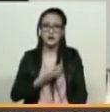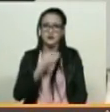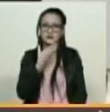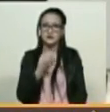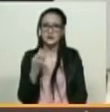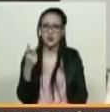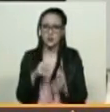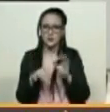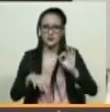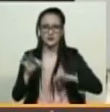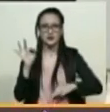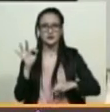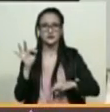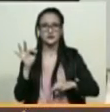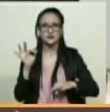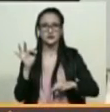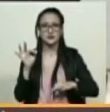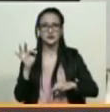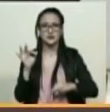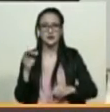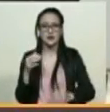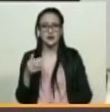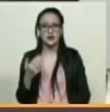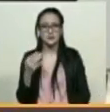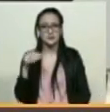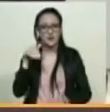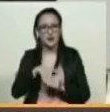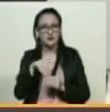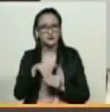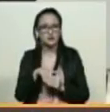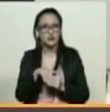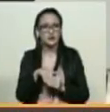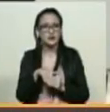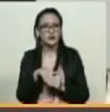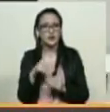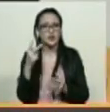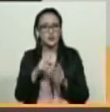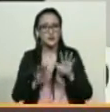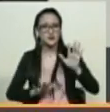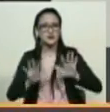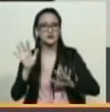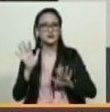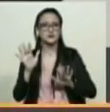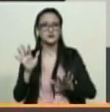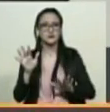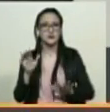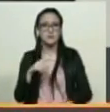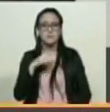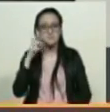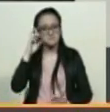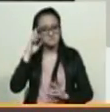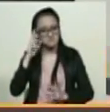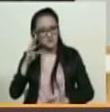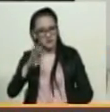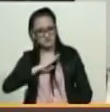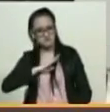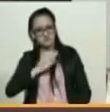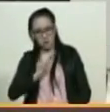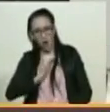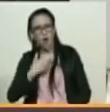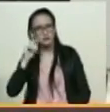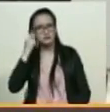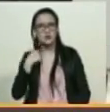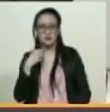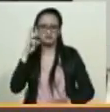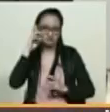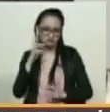del 2013, elecciones parlamentarias en diciembre del 2015, perdimos, lo reconocimos,